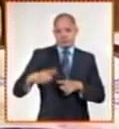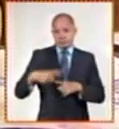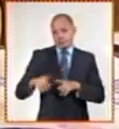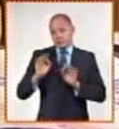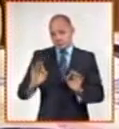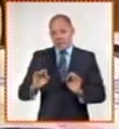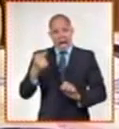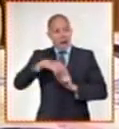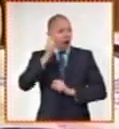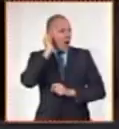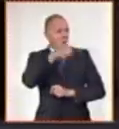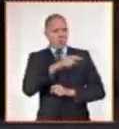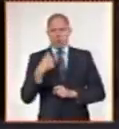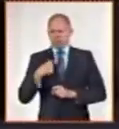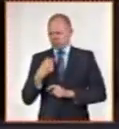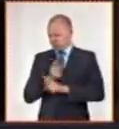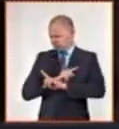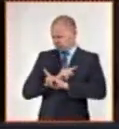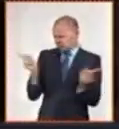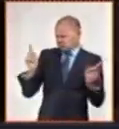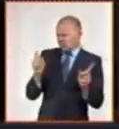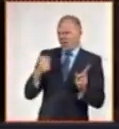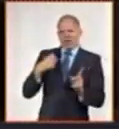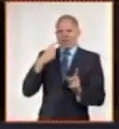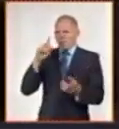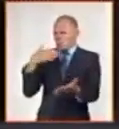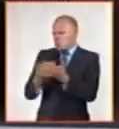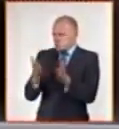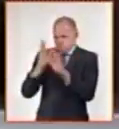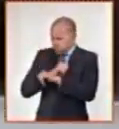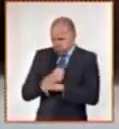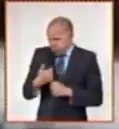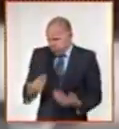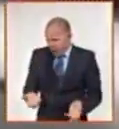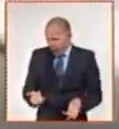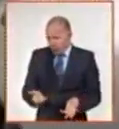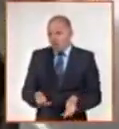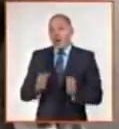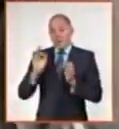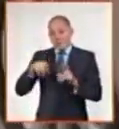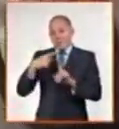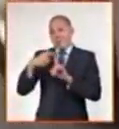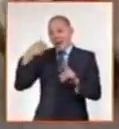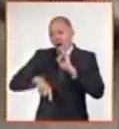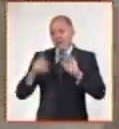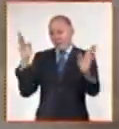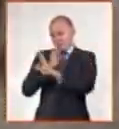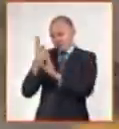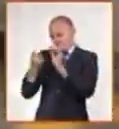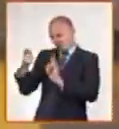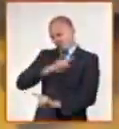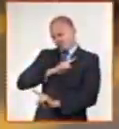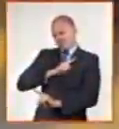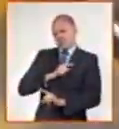y su partido han tachado de infundadas y una persecución política por parte de la derecha